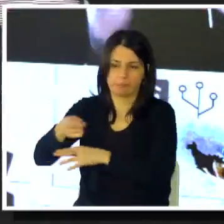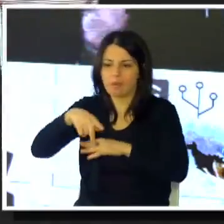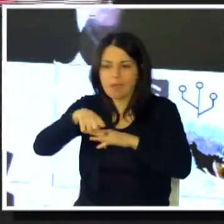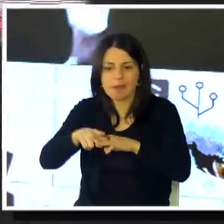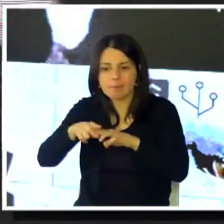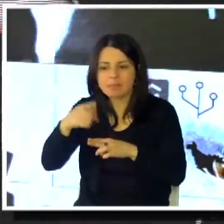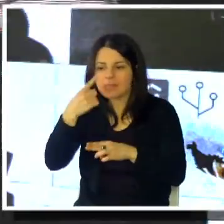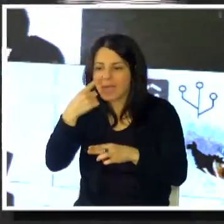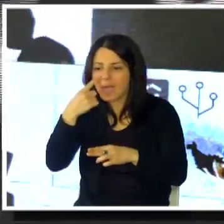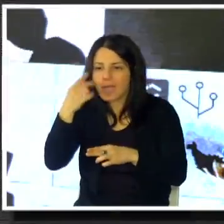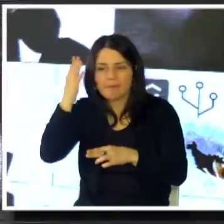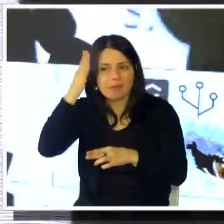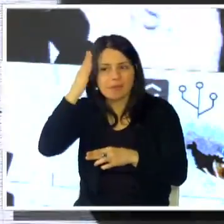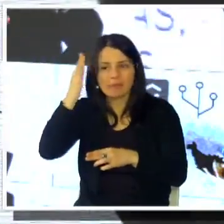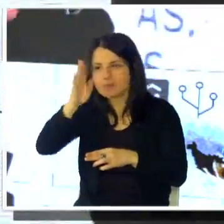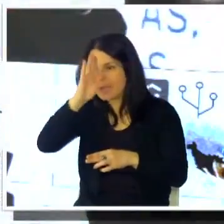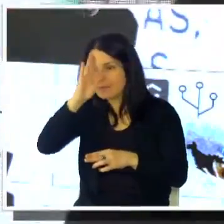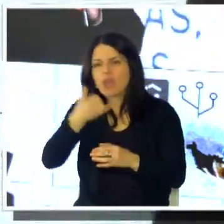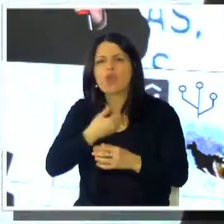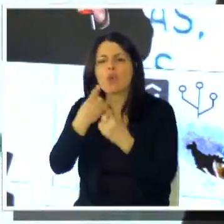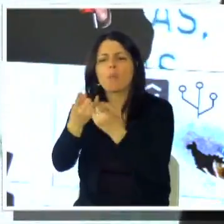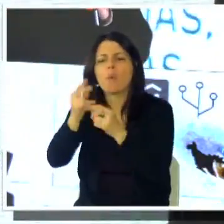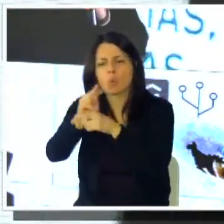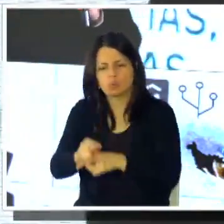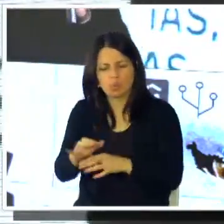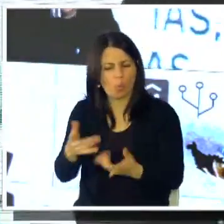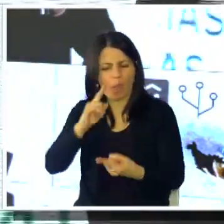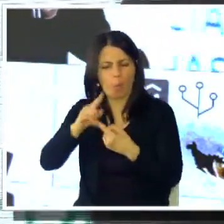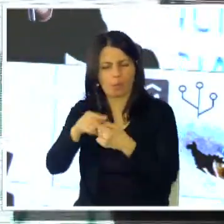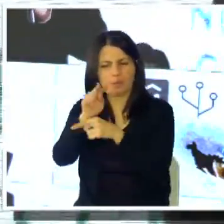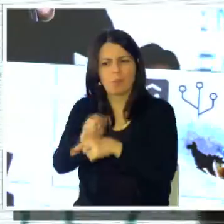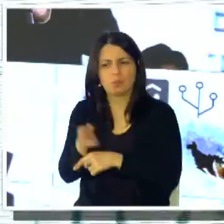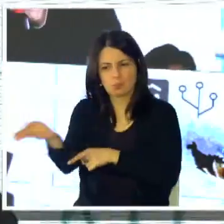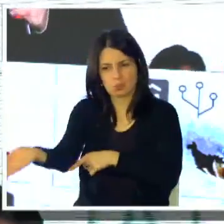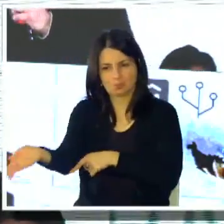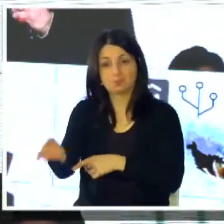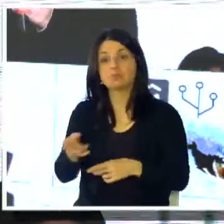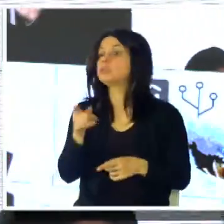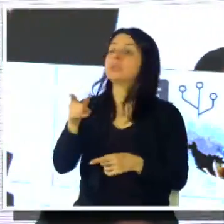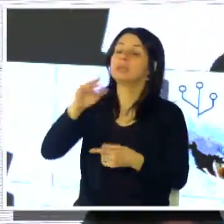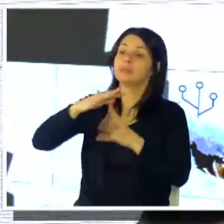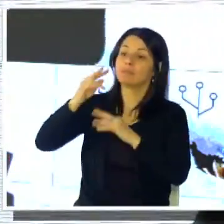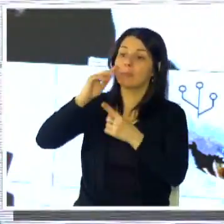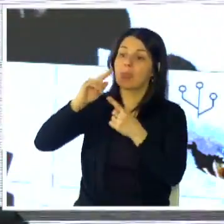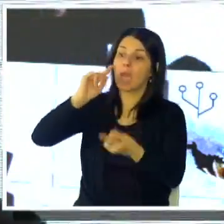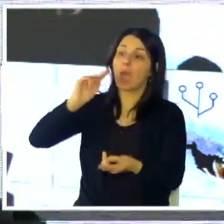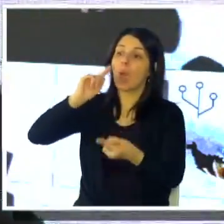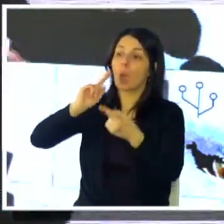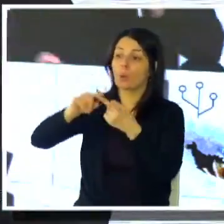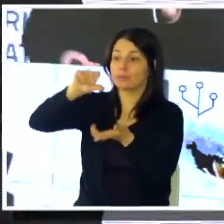cómo lo usamos, para qué lo queremos y cómo lo vamos a usar. Desde ese punto de vista, el objetivo